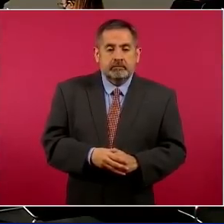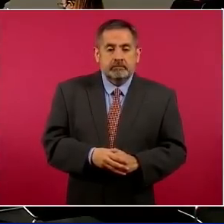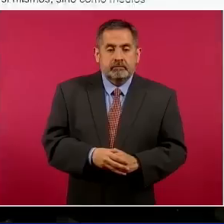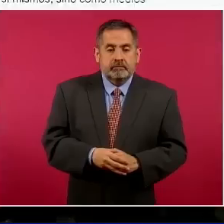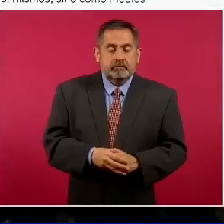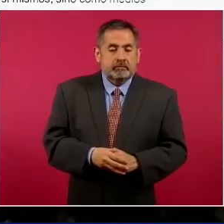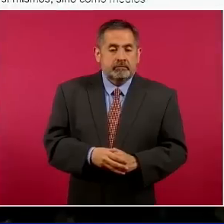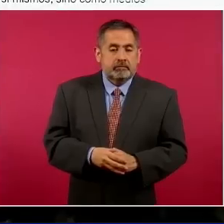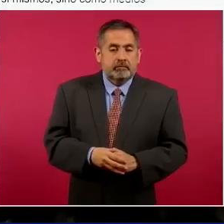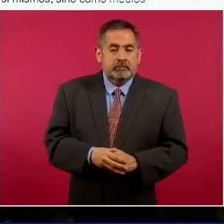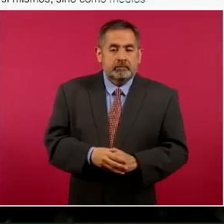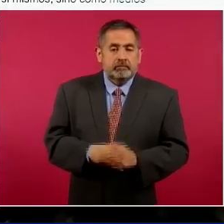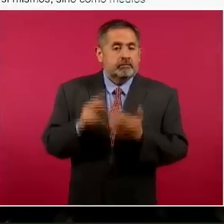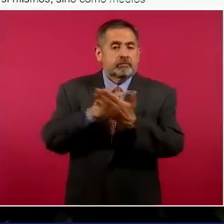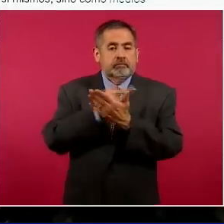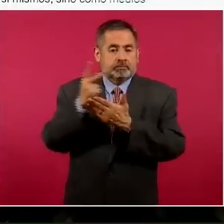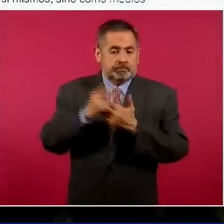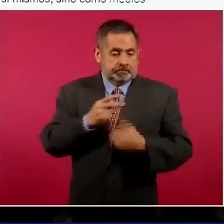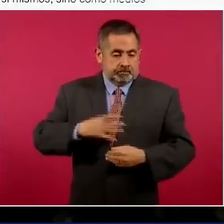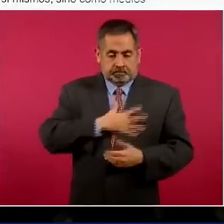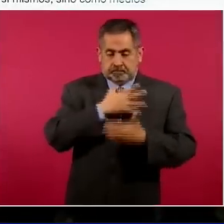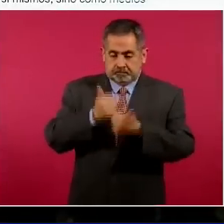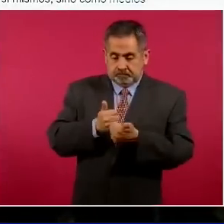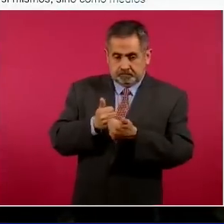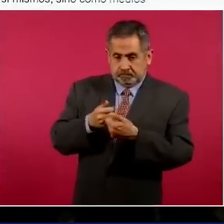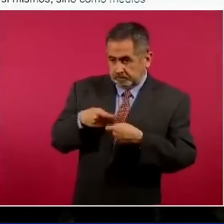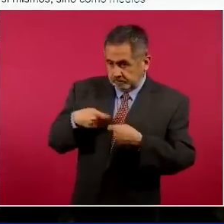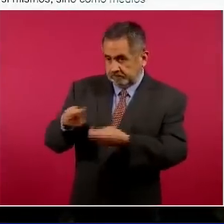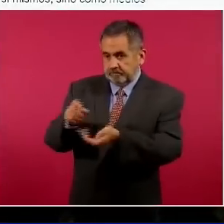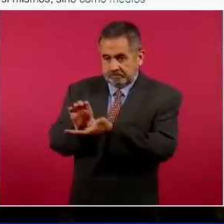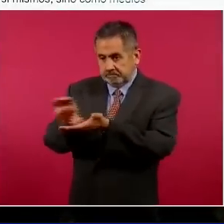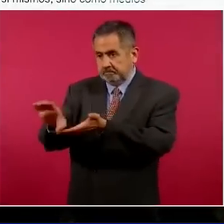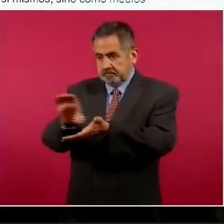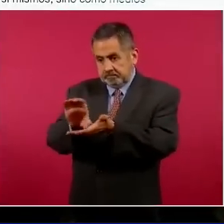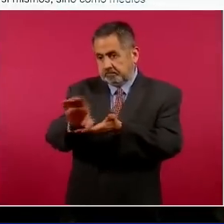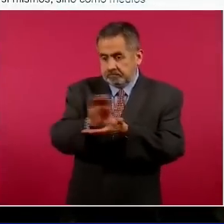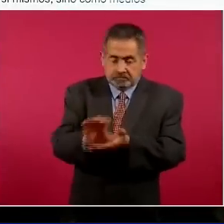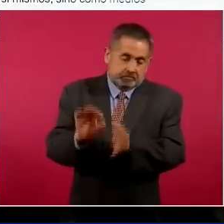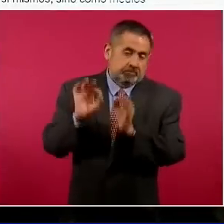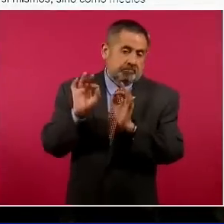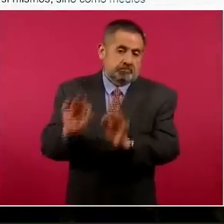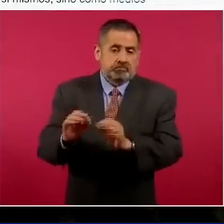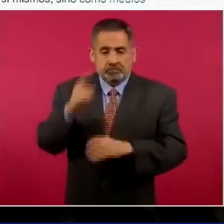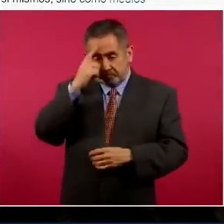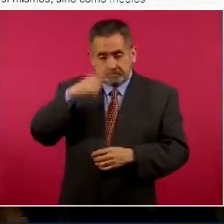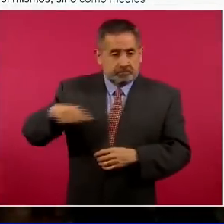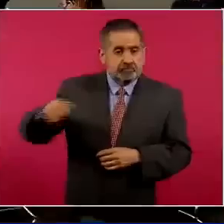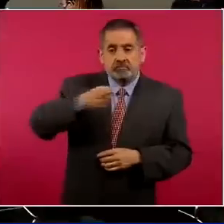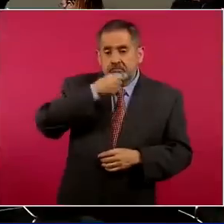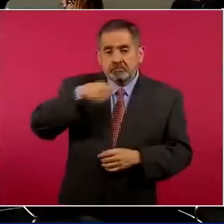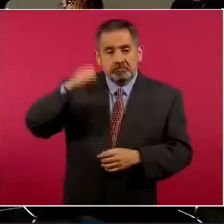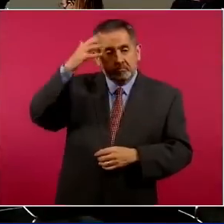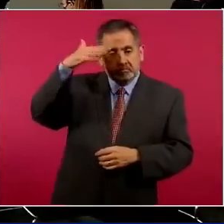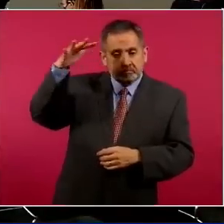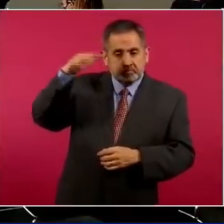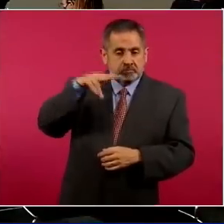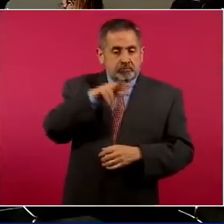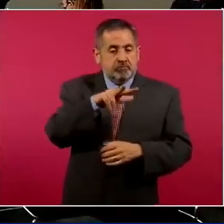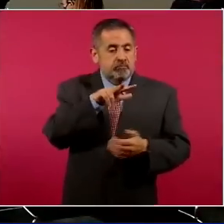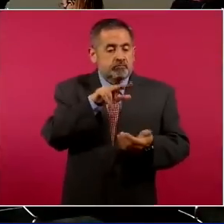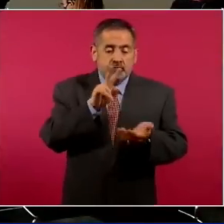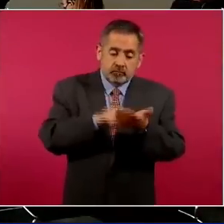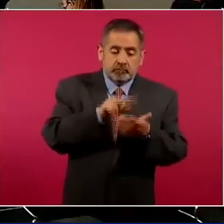Los programas para el bienestar permitieron que los adultos mayores de 2018 a